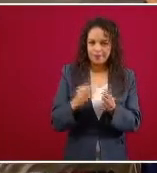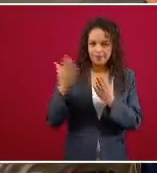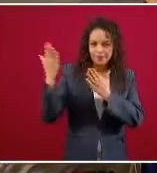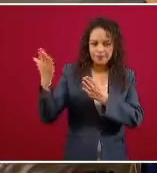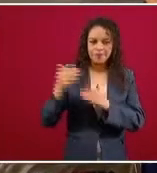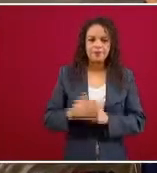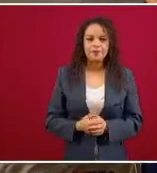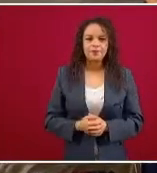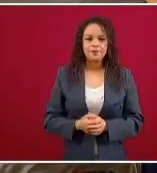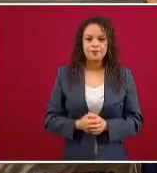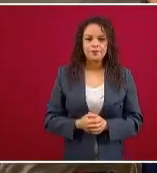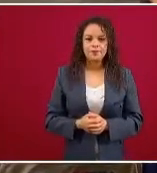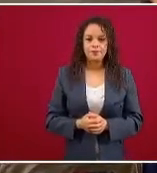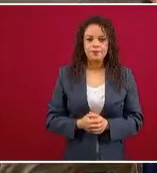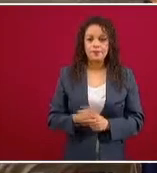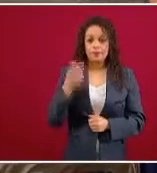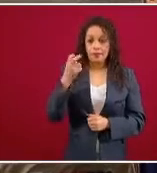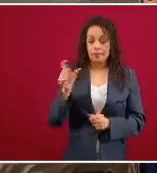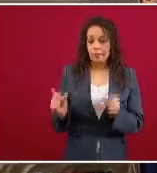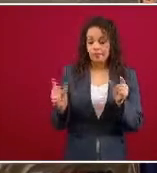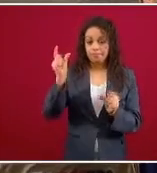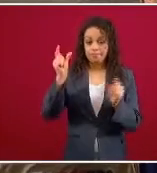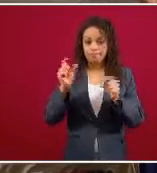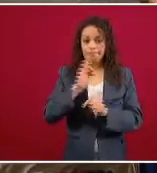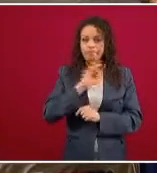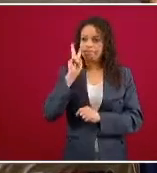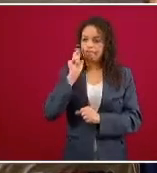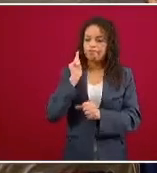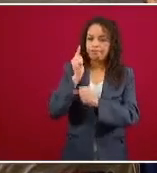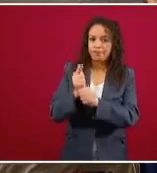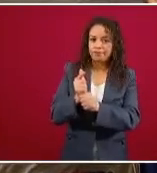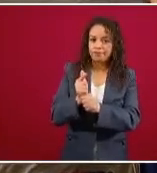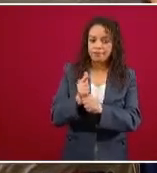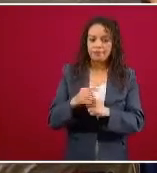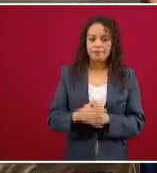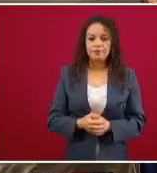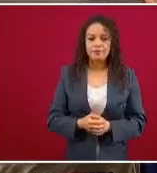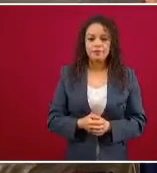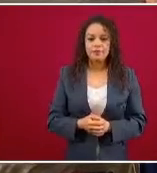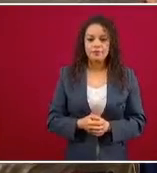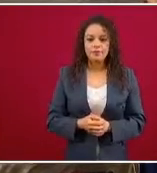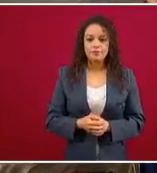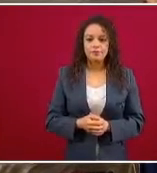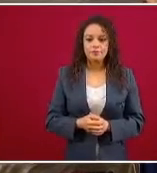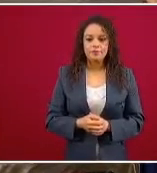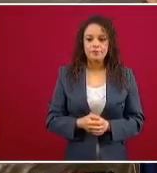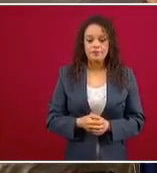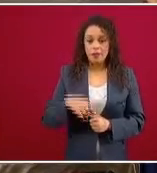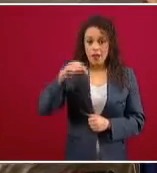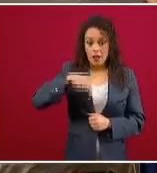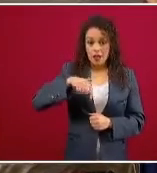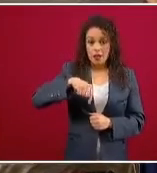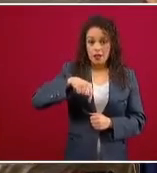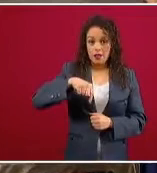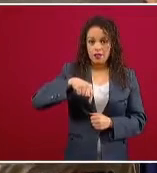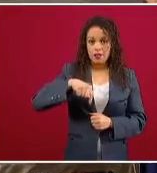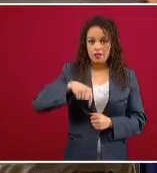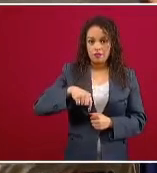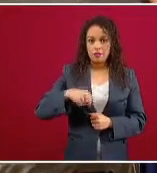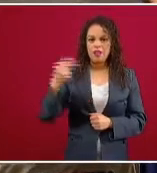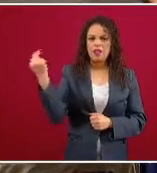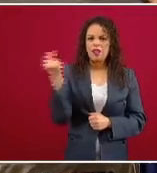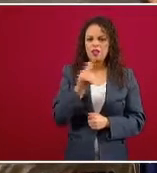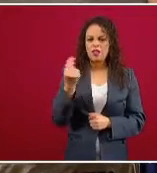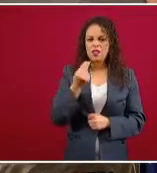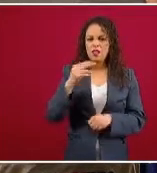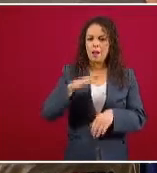Ustedes aquí en la gráfica van a ver cuál es la demanda que se venía dando en el país de consumo, en el mundo